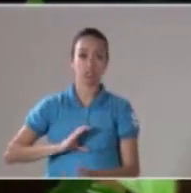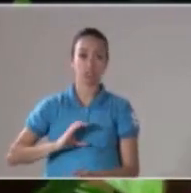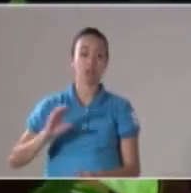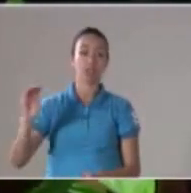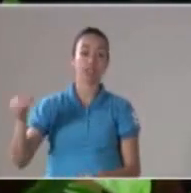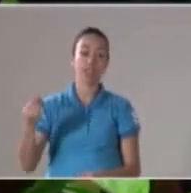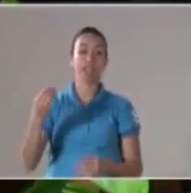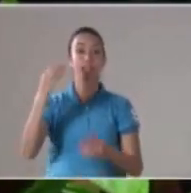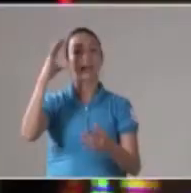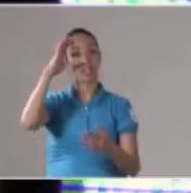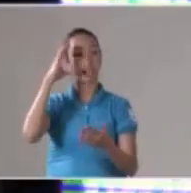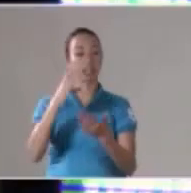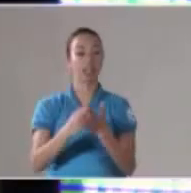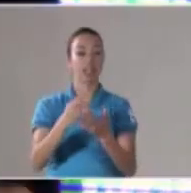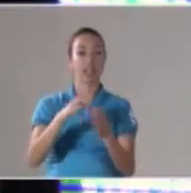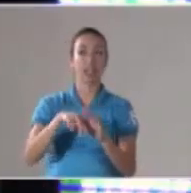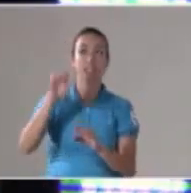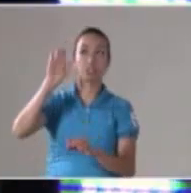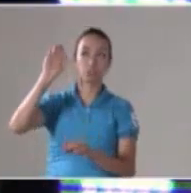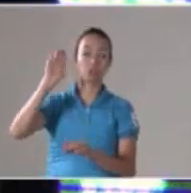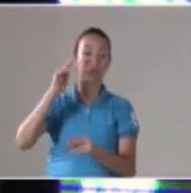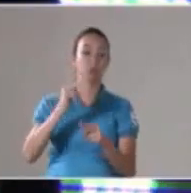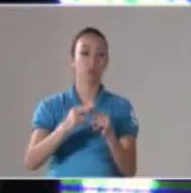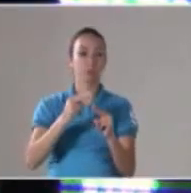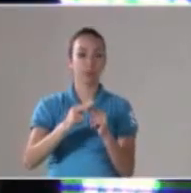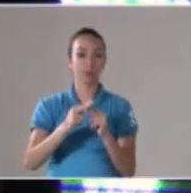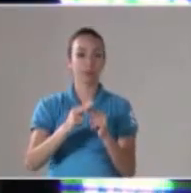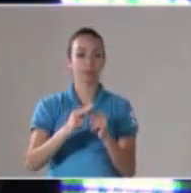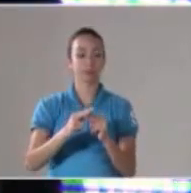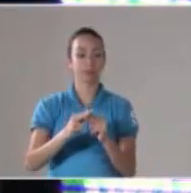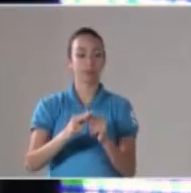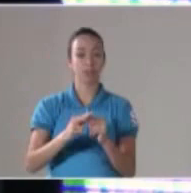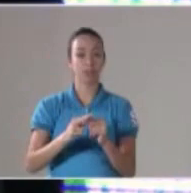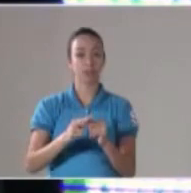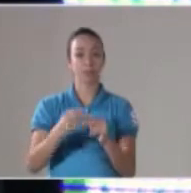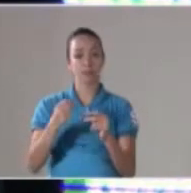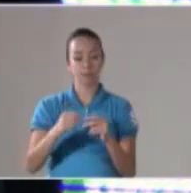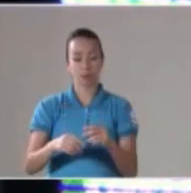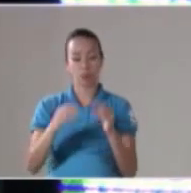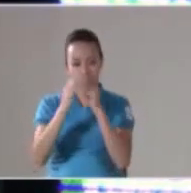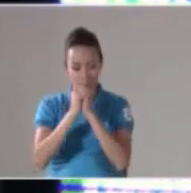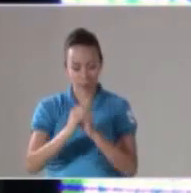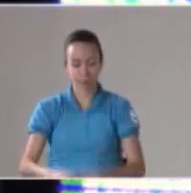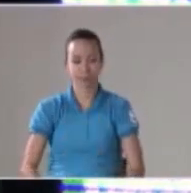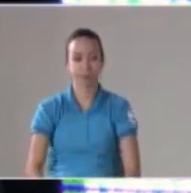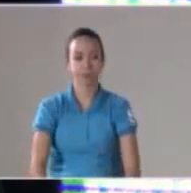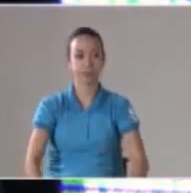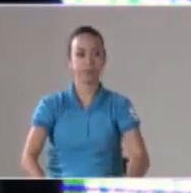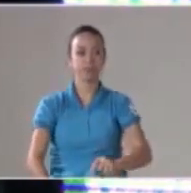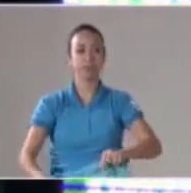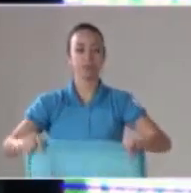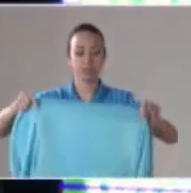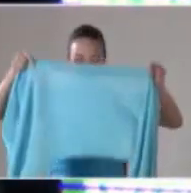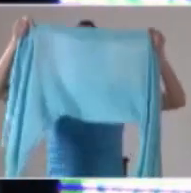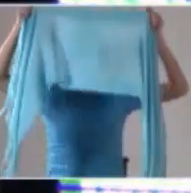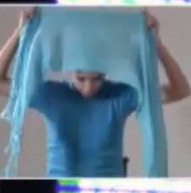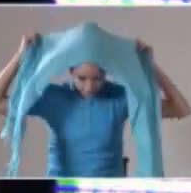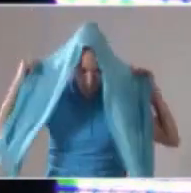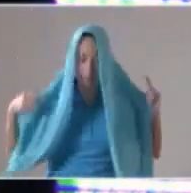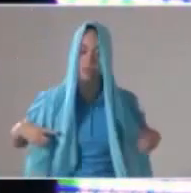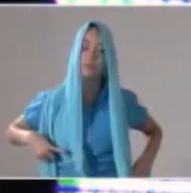bíblicos se lo voy a demostrar. Pero antes, oremos al Señor. Padre